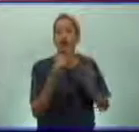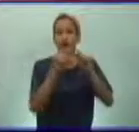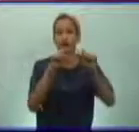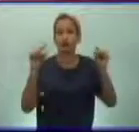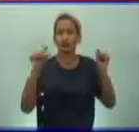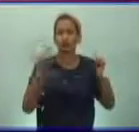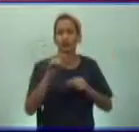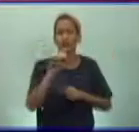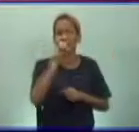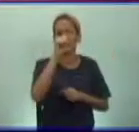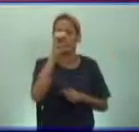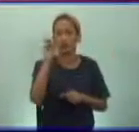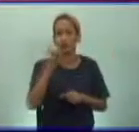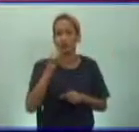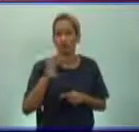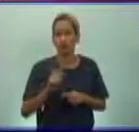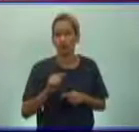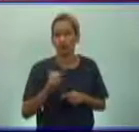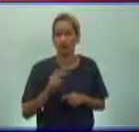y exclamativas.